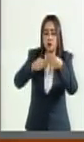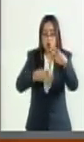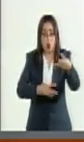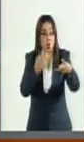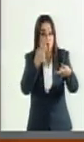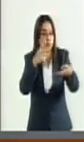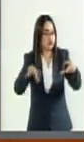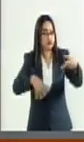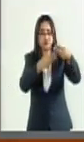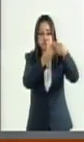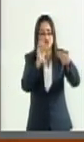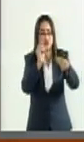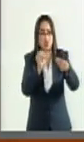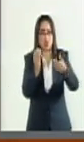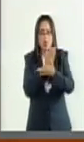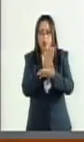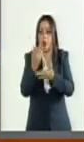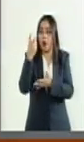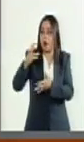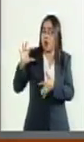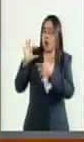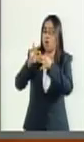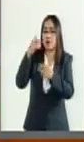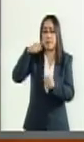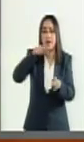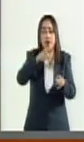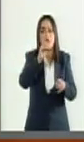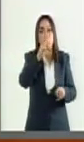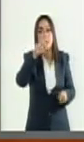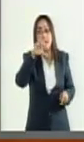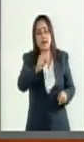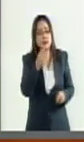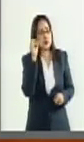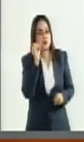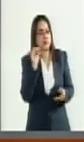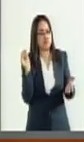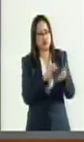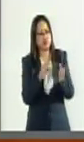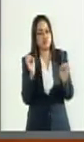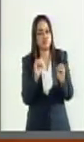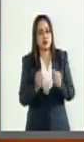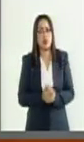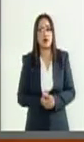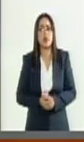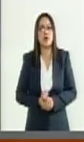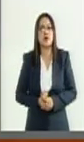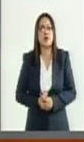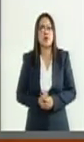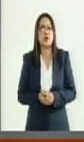otros, exclusión que no sería aplicable para los OPLES. Cabe señalar